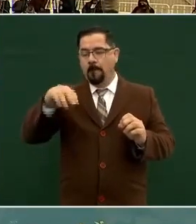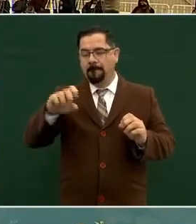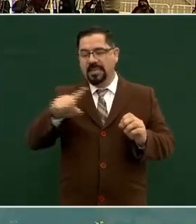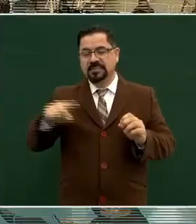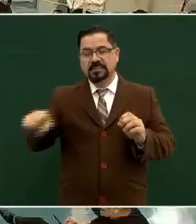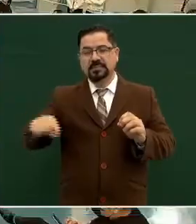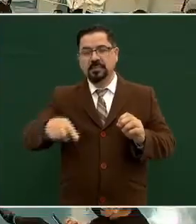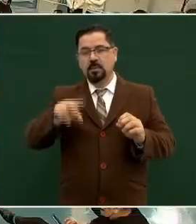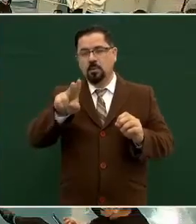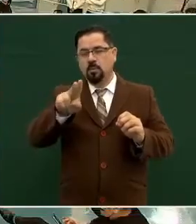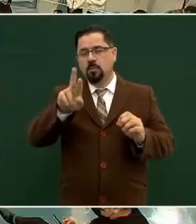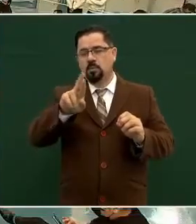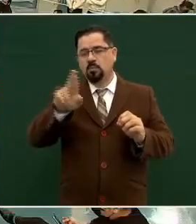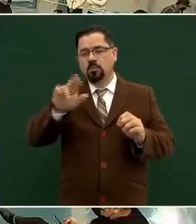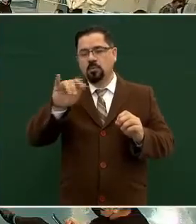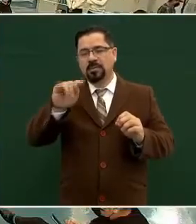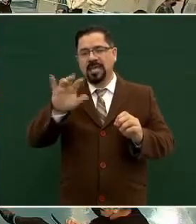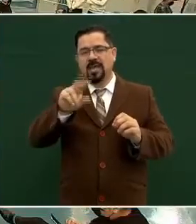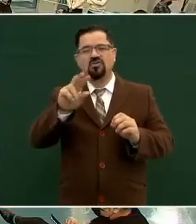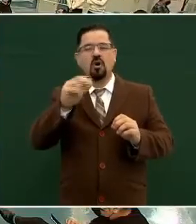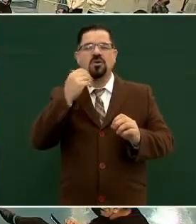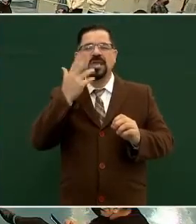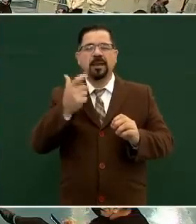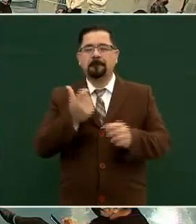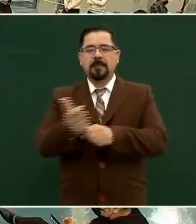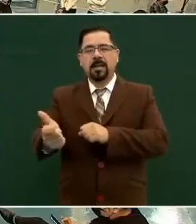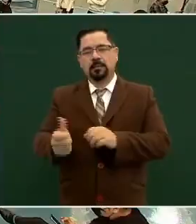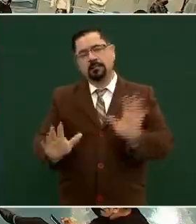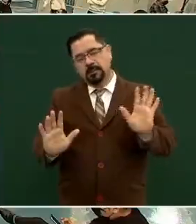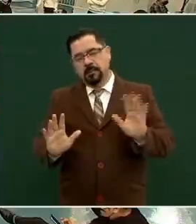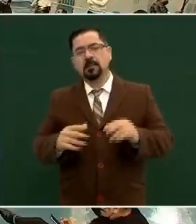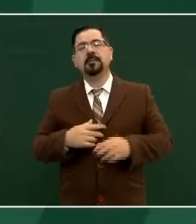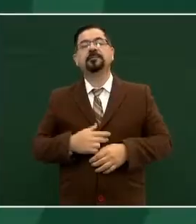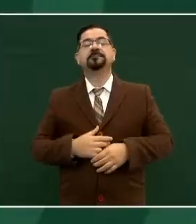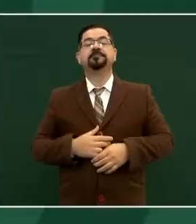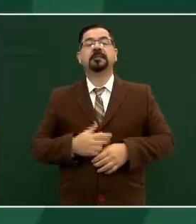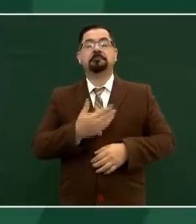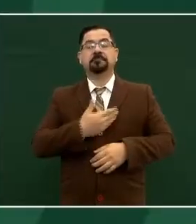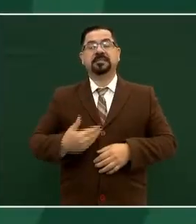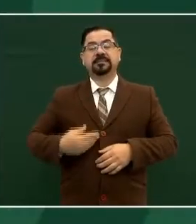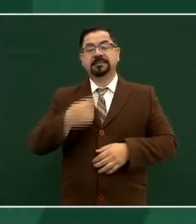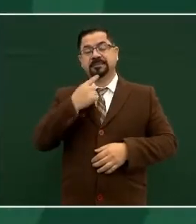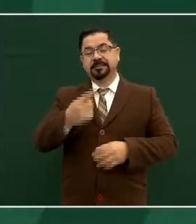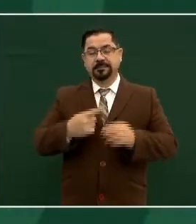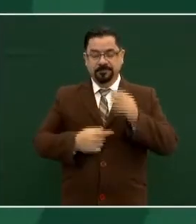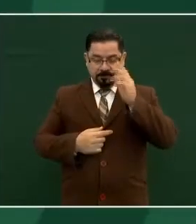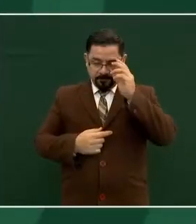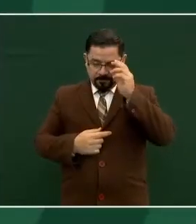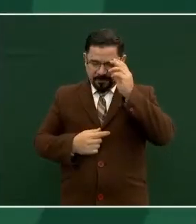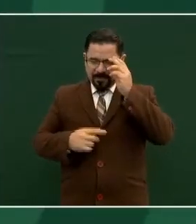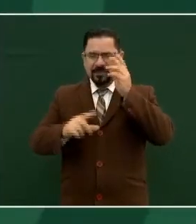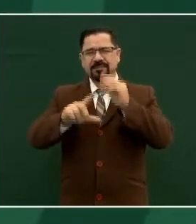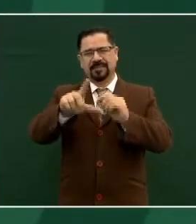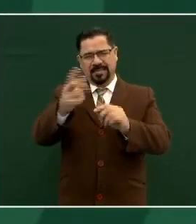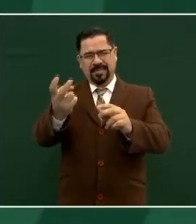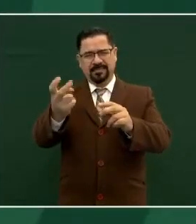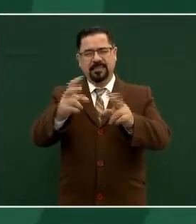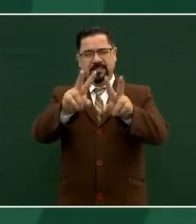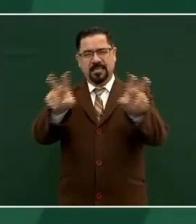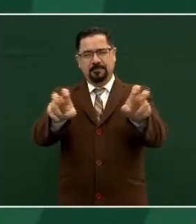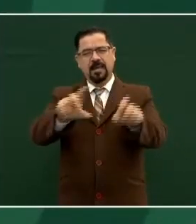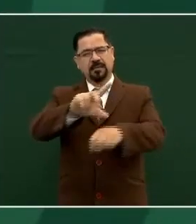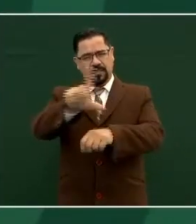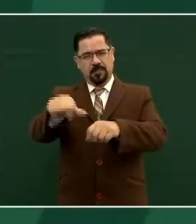si hay la posibilidad. Vamos a informar pronto ya sobre este tema, que